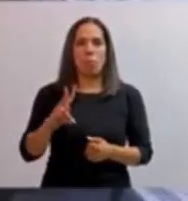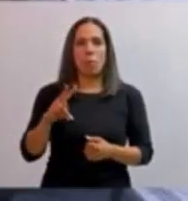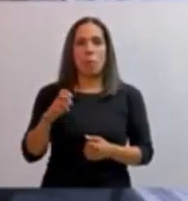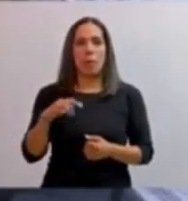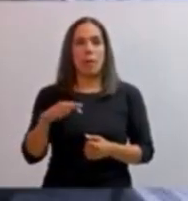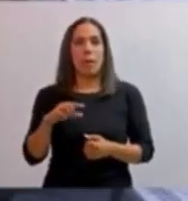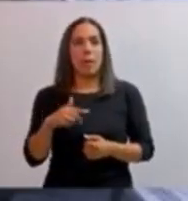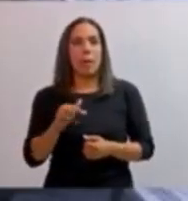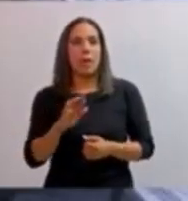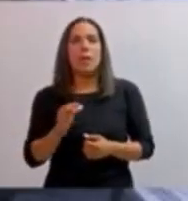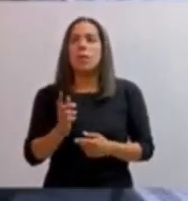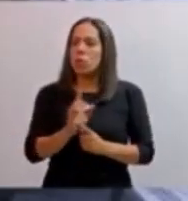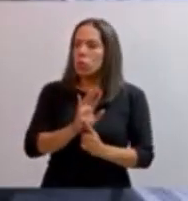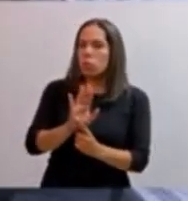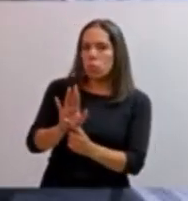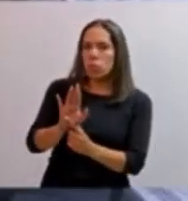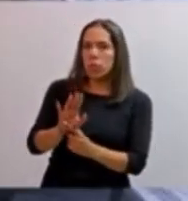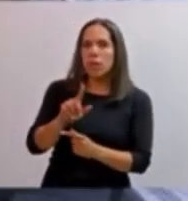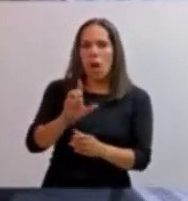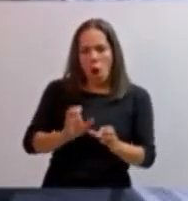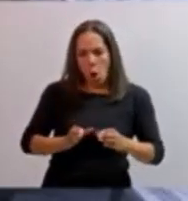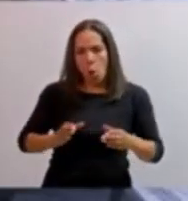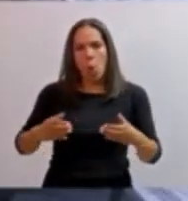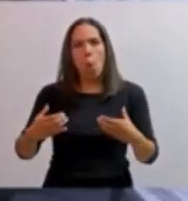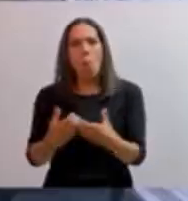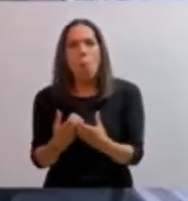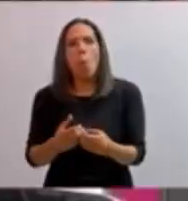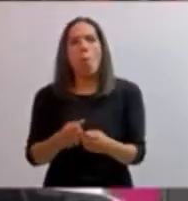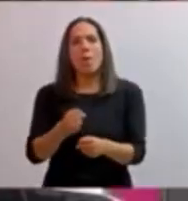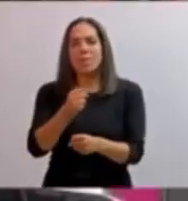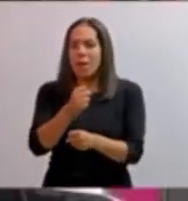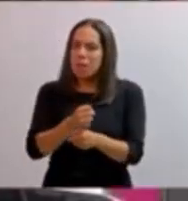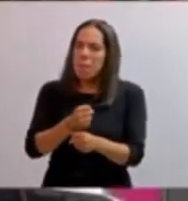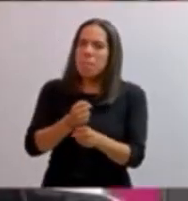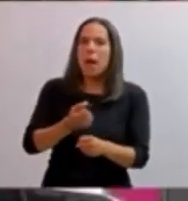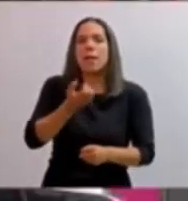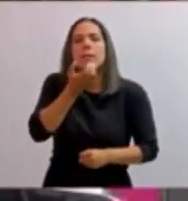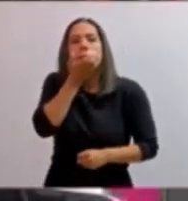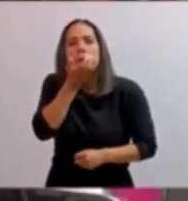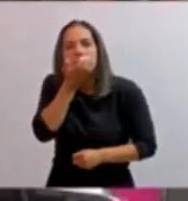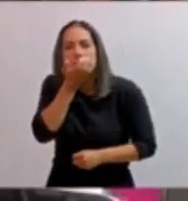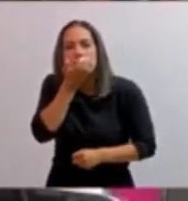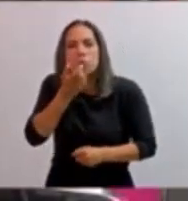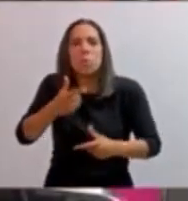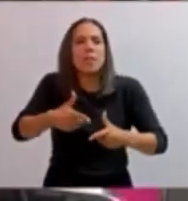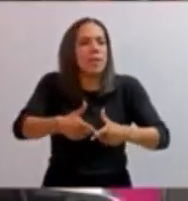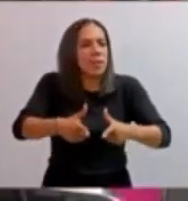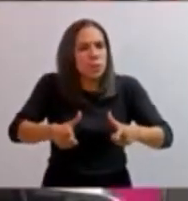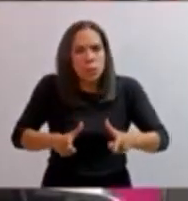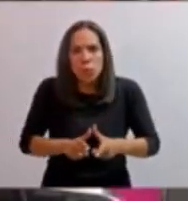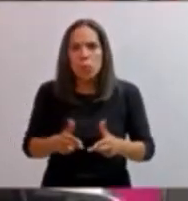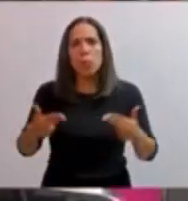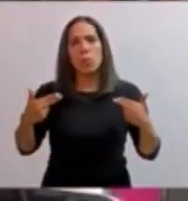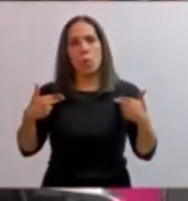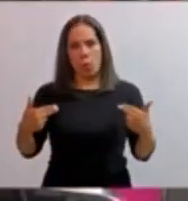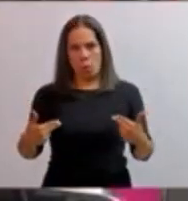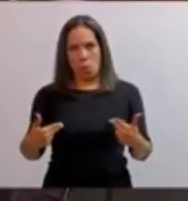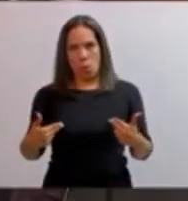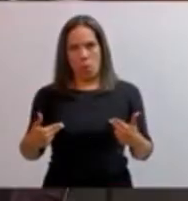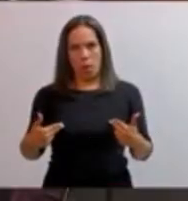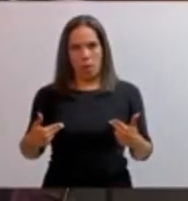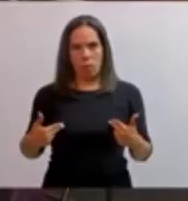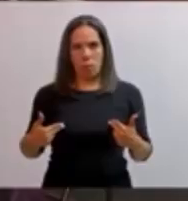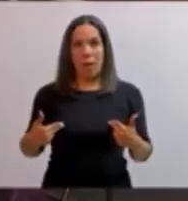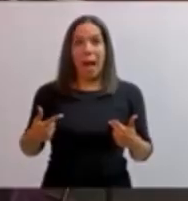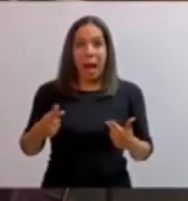que las comunidades de práctica son una agrupación humana que socializa su